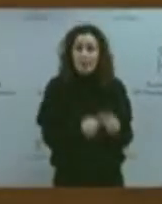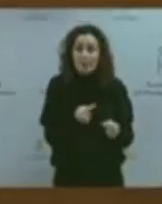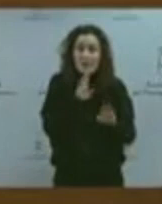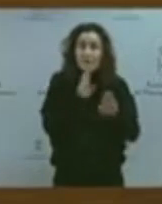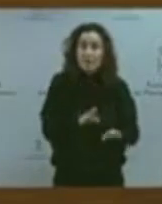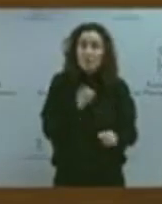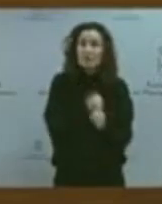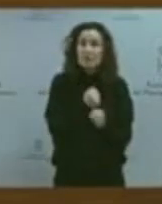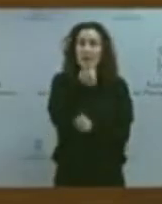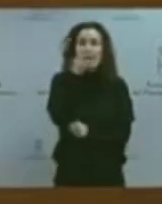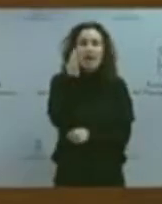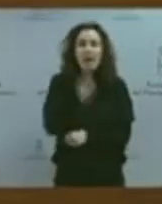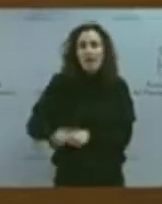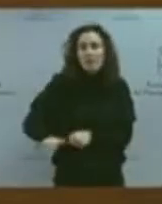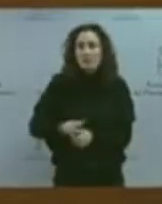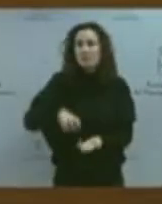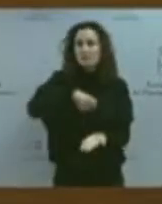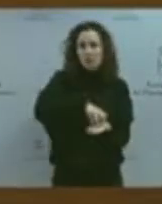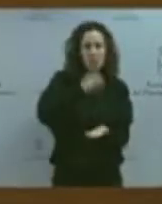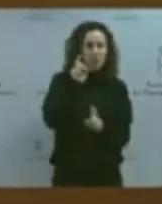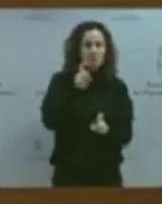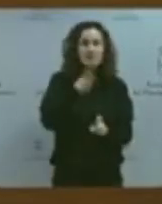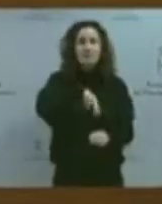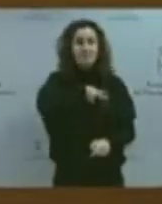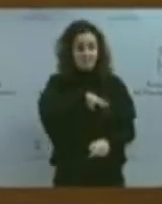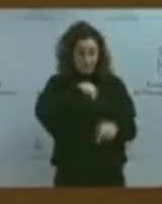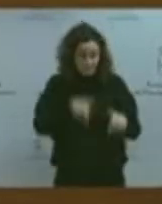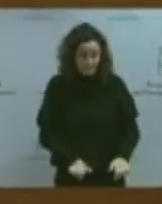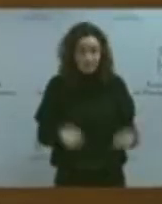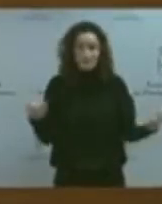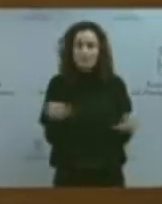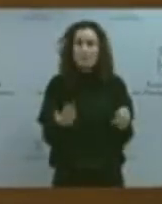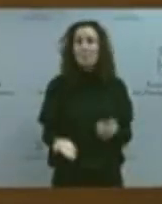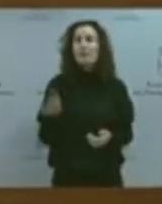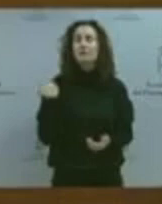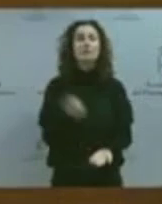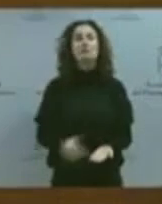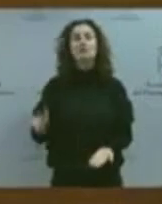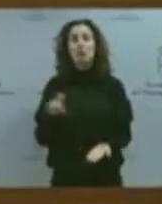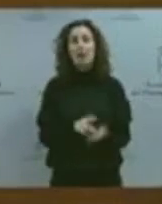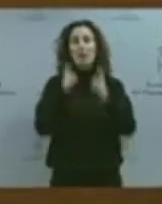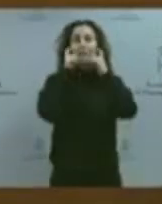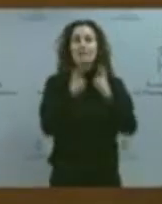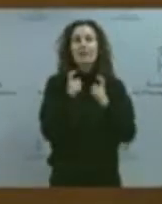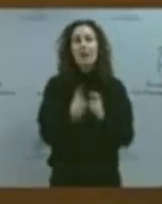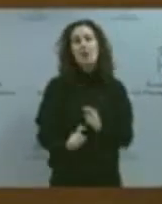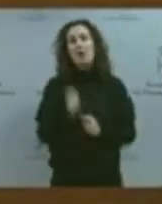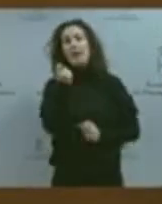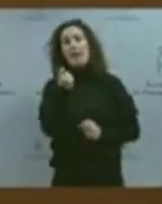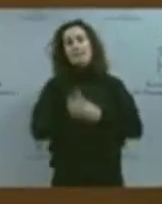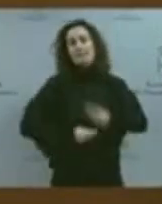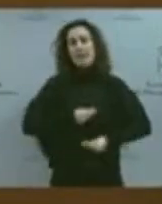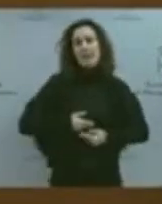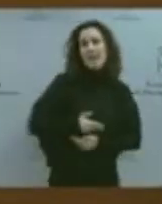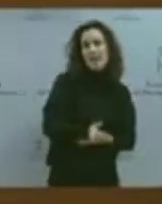Porque usted me dice, acaba de decir aquí, en la anterior intervención, se intentará, se logrará, se hará. Mire, la ley de contratos del